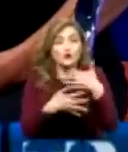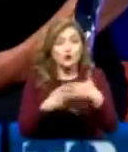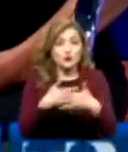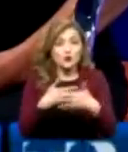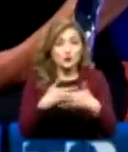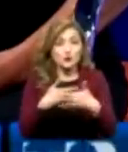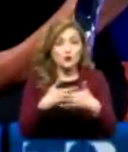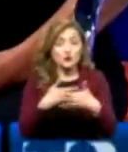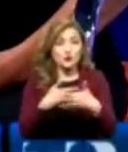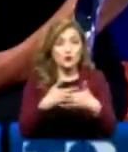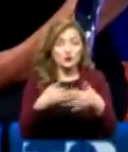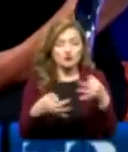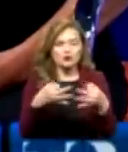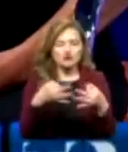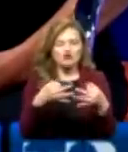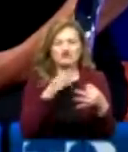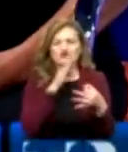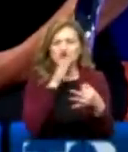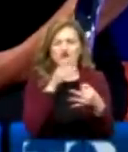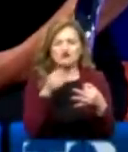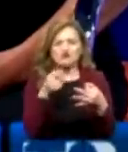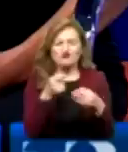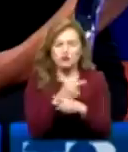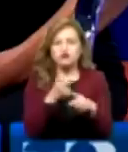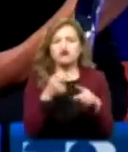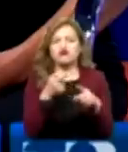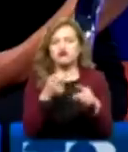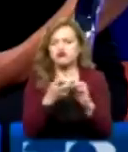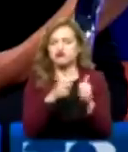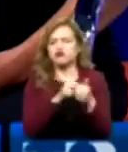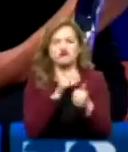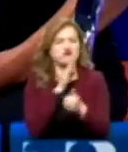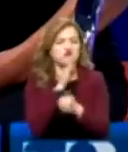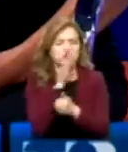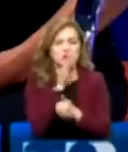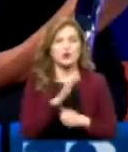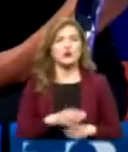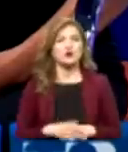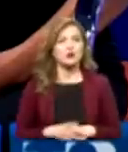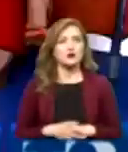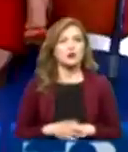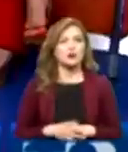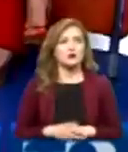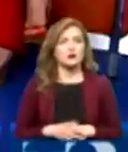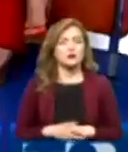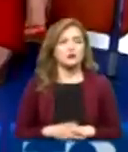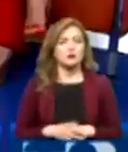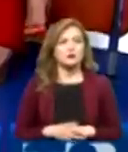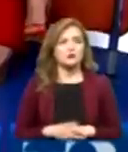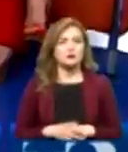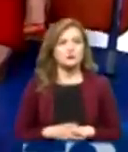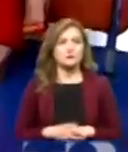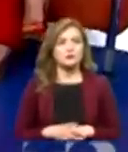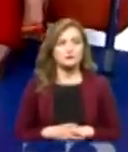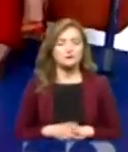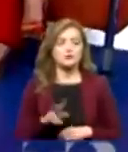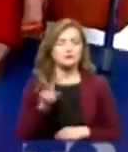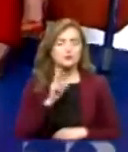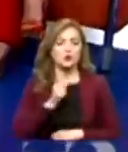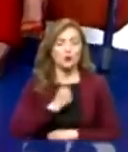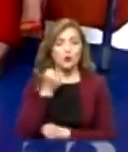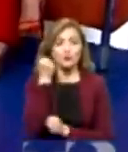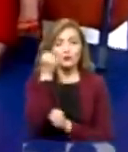penal, siempre va a ser conflictivo. Eso tenemos un poco que tener claro. Siempre también un poco hablar la realidad, y las víctimas tienen ese derecho